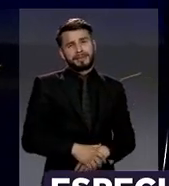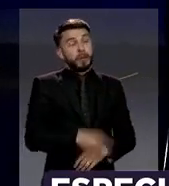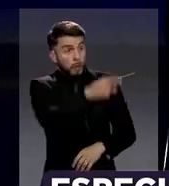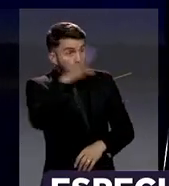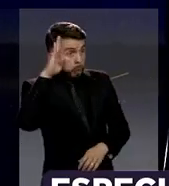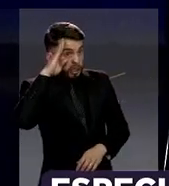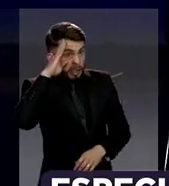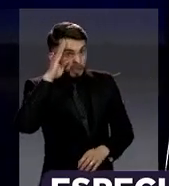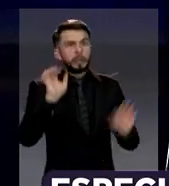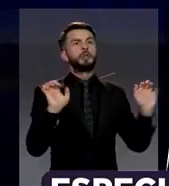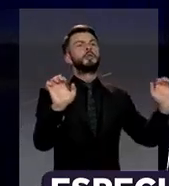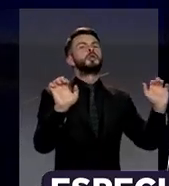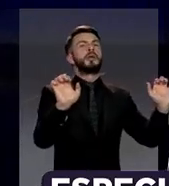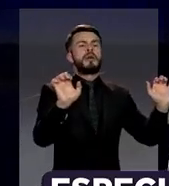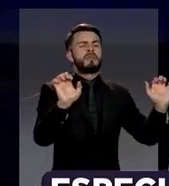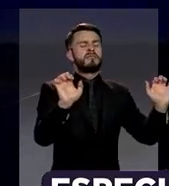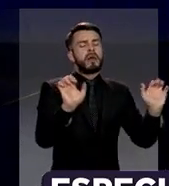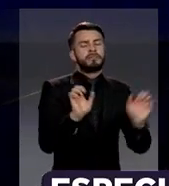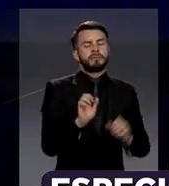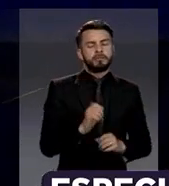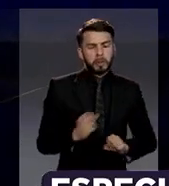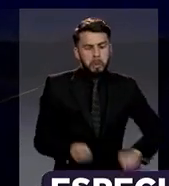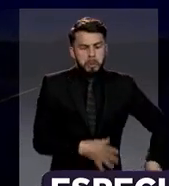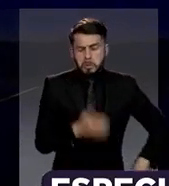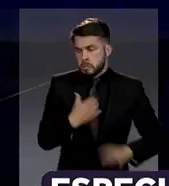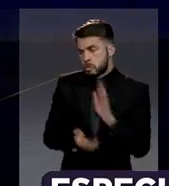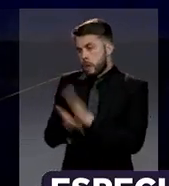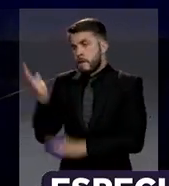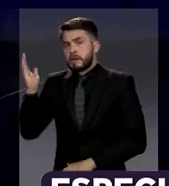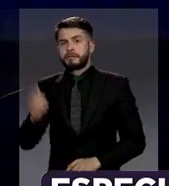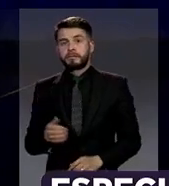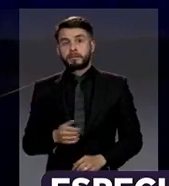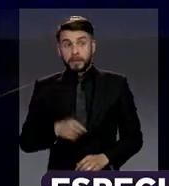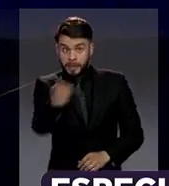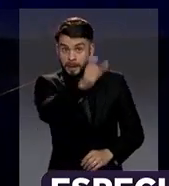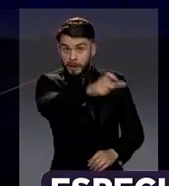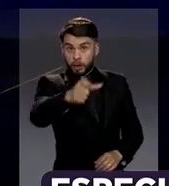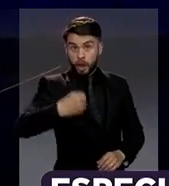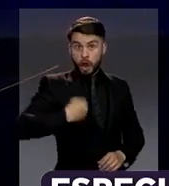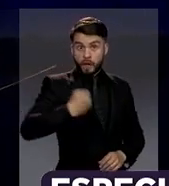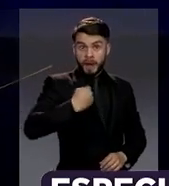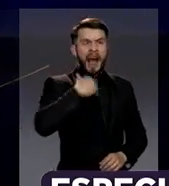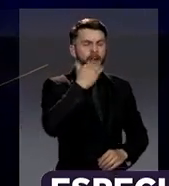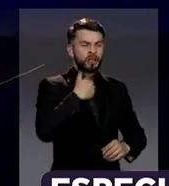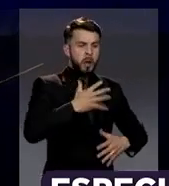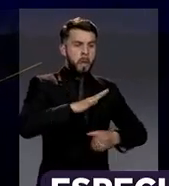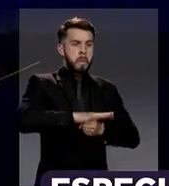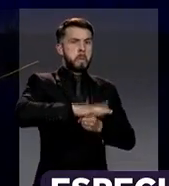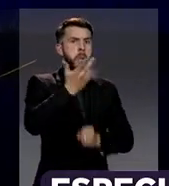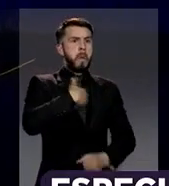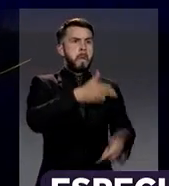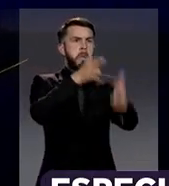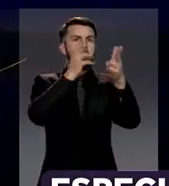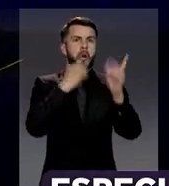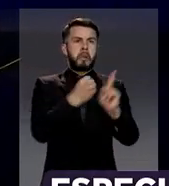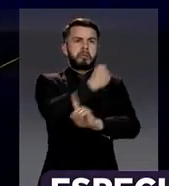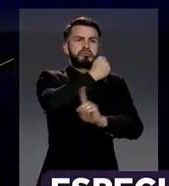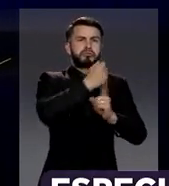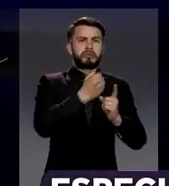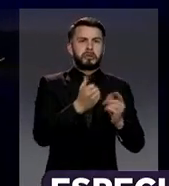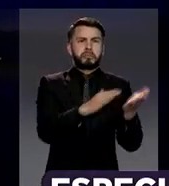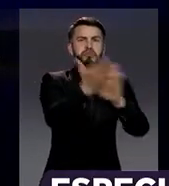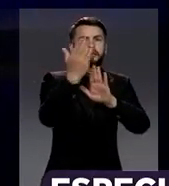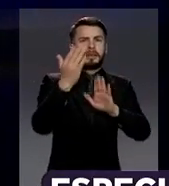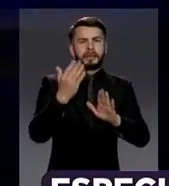exponerse a ellos si ni exponer a los jóvenes al riesgo de que por defender alqhai terminen agrediendo los ahora que ha sido la